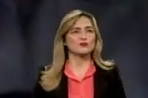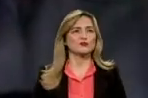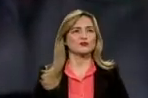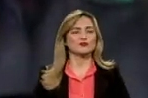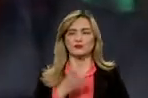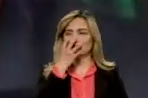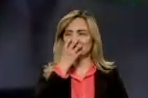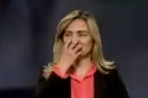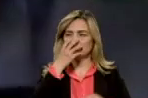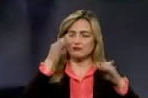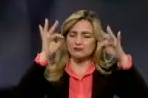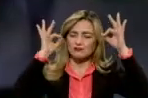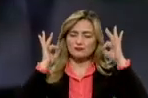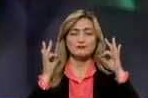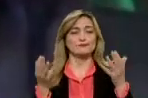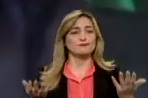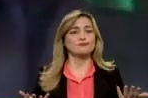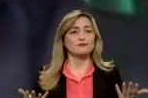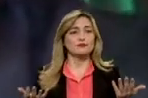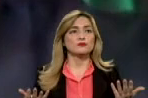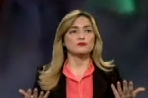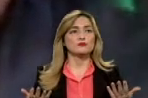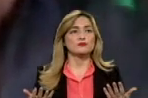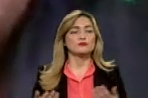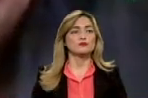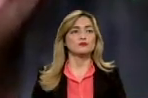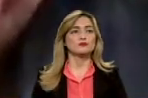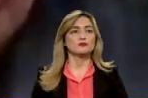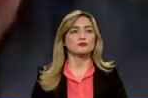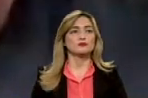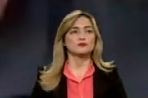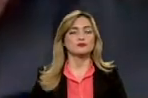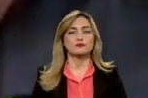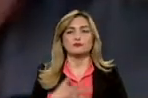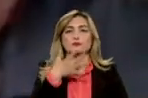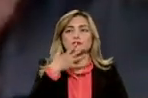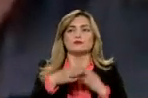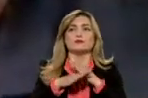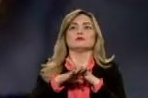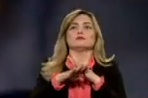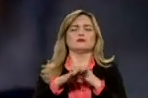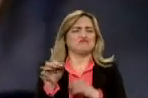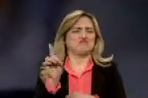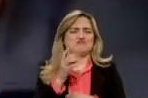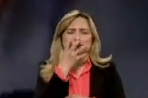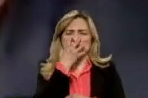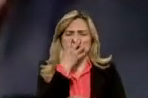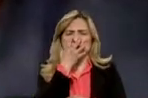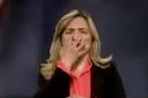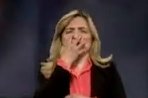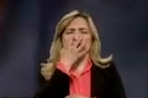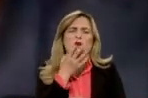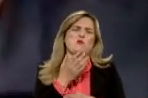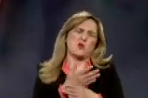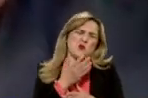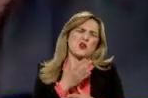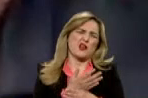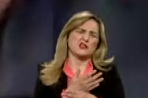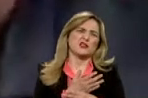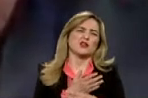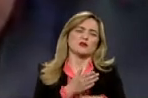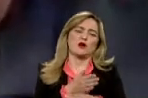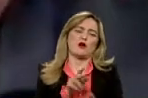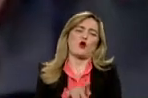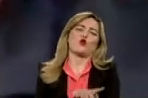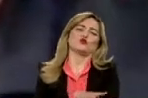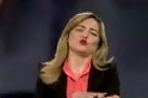mascarilla no impide la respiración. Lo que sí hay es un poco de molestia hasta que uno se acostumbre, ¿no es